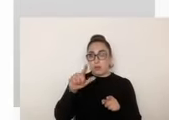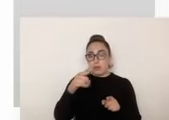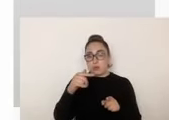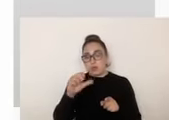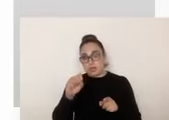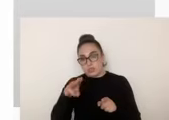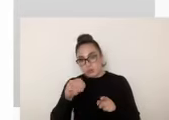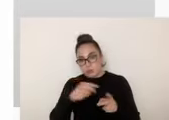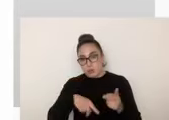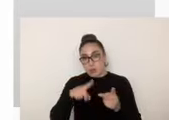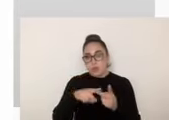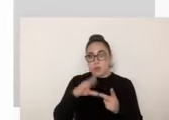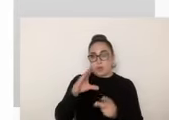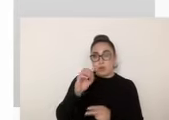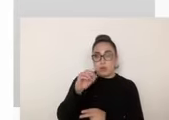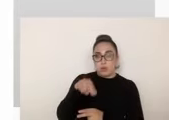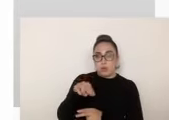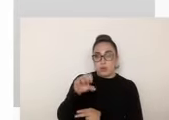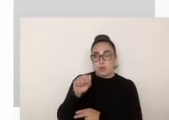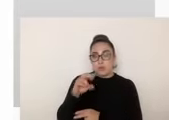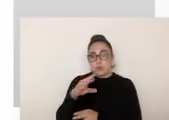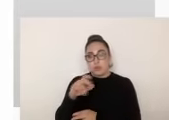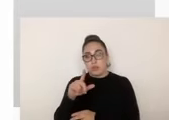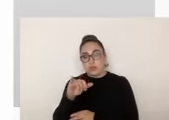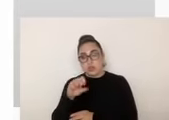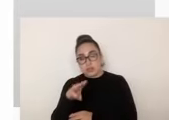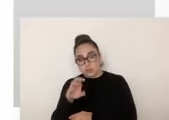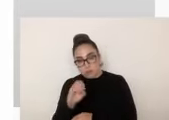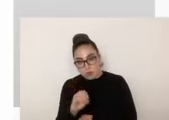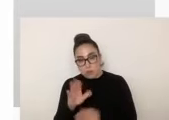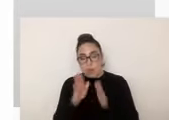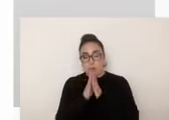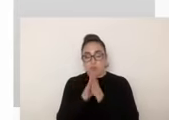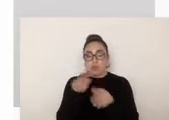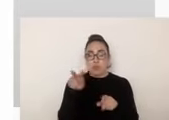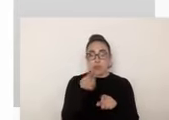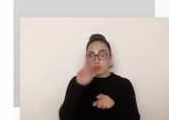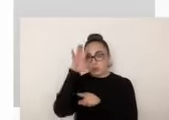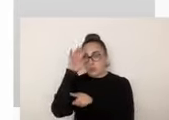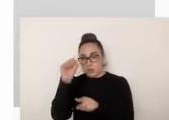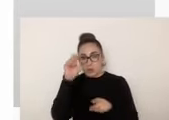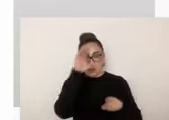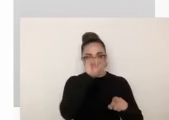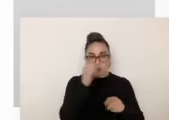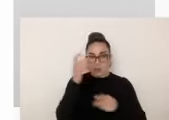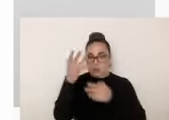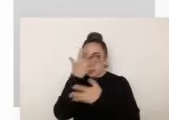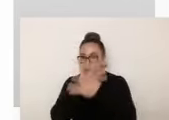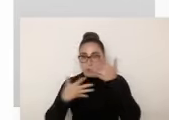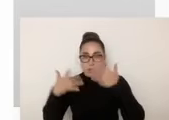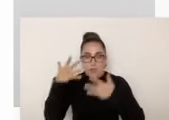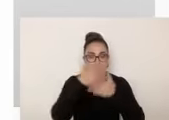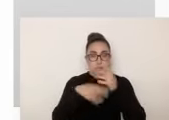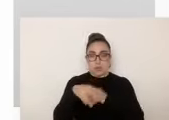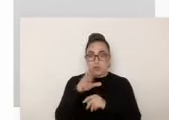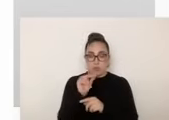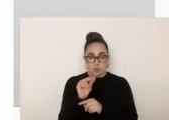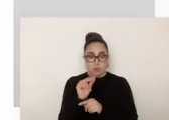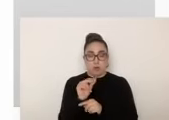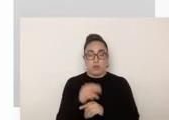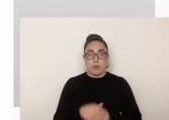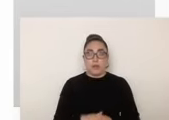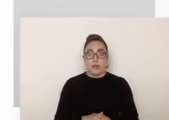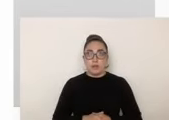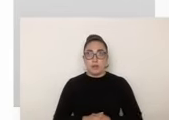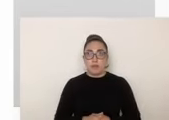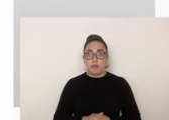teorías deontológicas son deónticas, pero no hay que confundirlas con las deónticas. Las teorías consecuencialistas también son deónticas, ¿de acuerdo? Lo digo